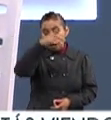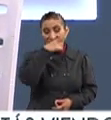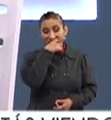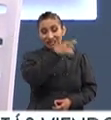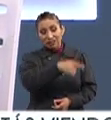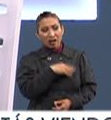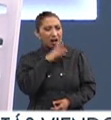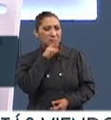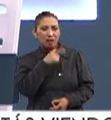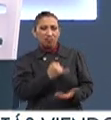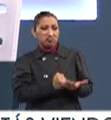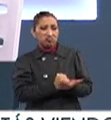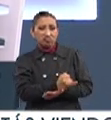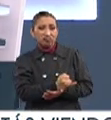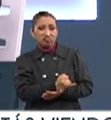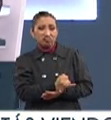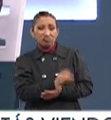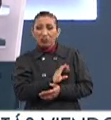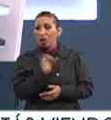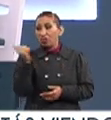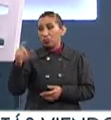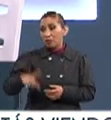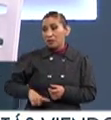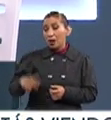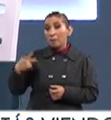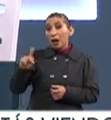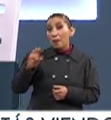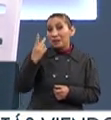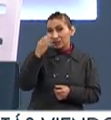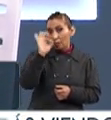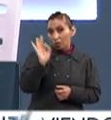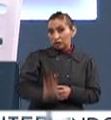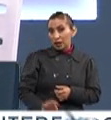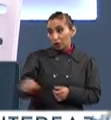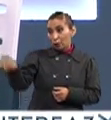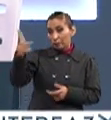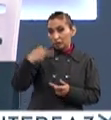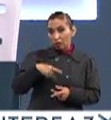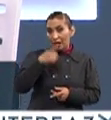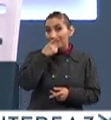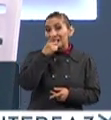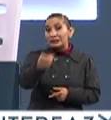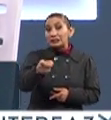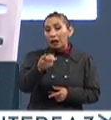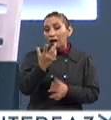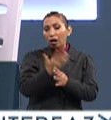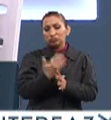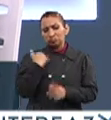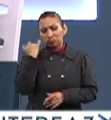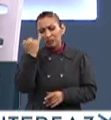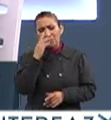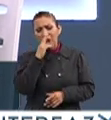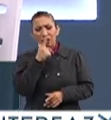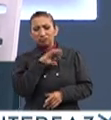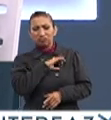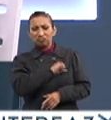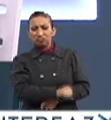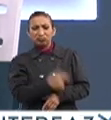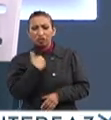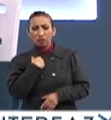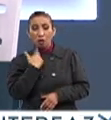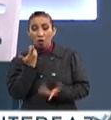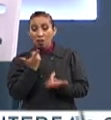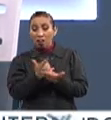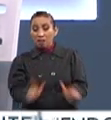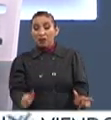dicen que prefieren la democracia pese a otra forma de gobierno, pero un 25% de la población está con la idea de que preferirían someter